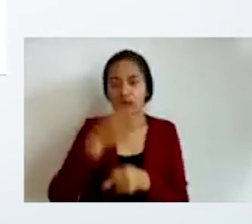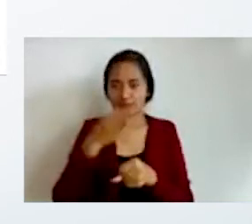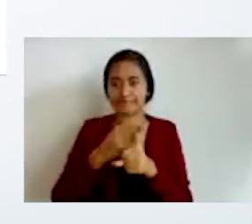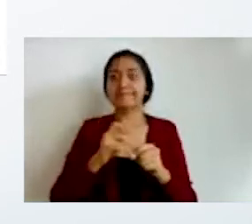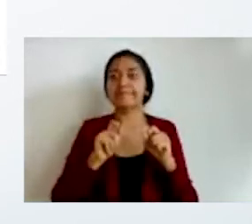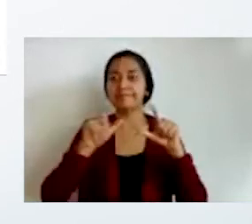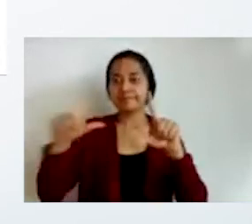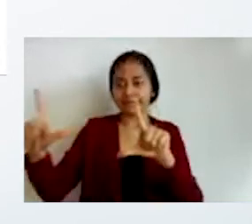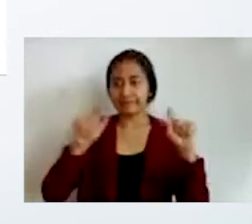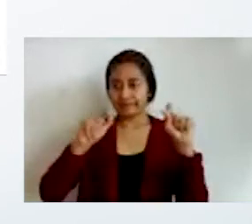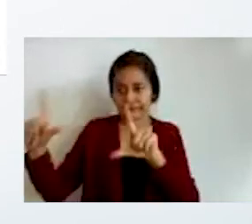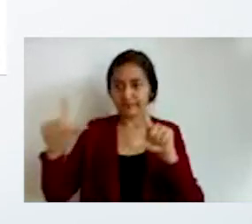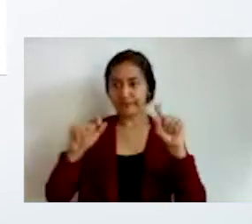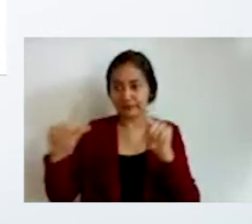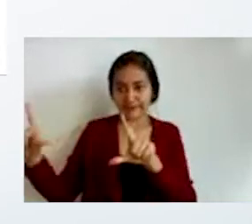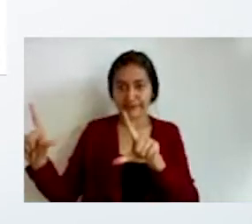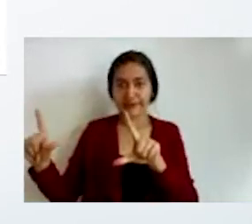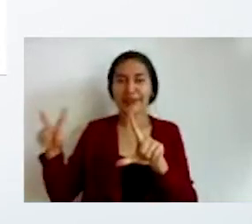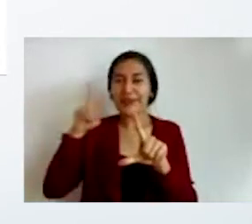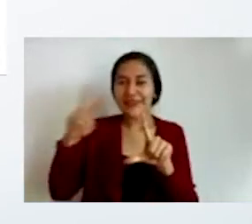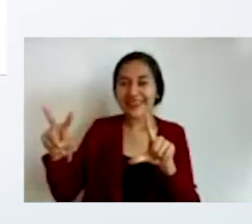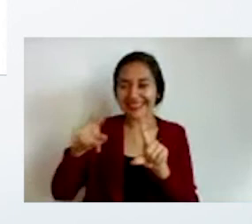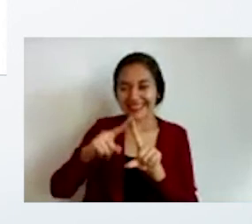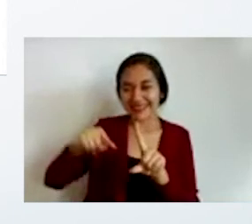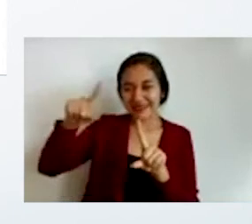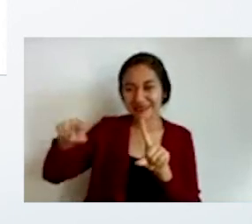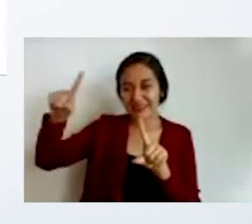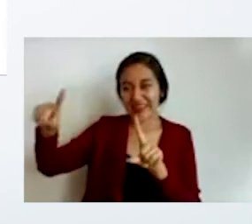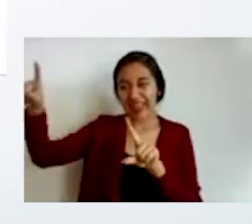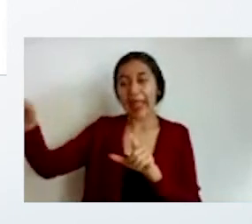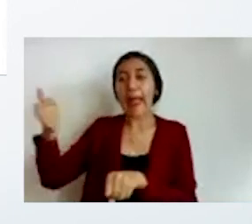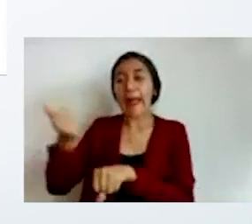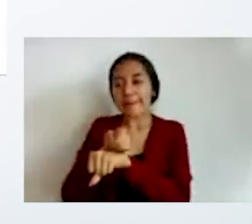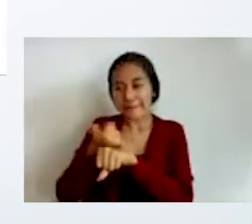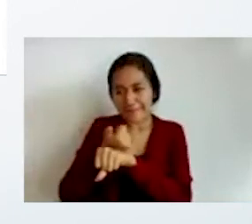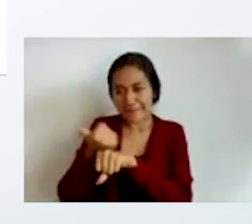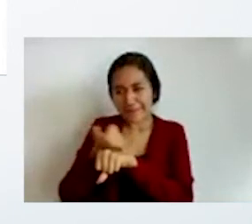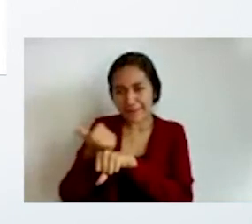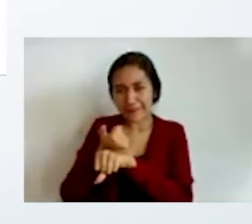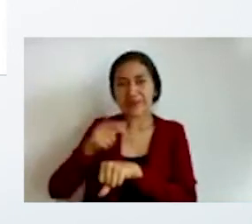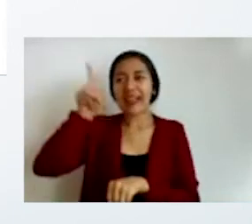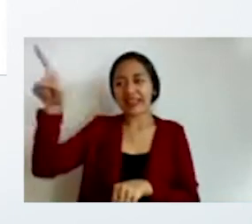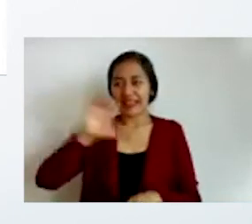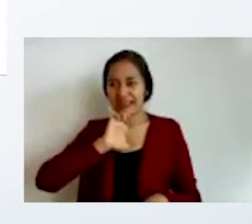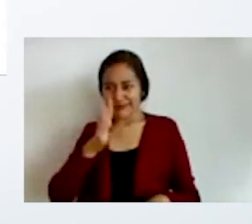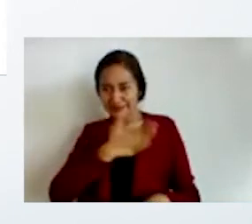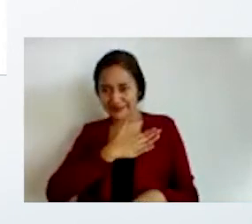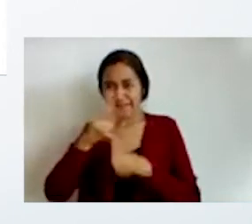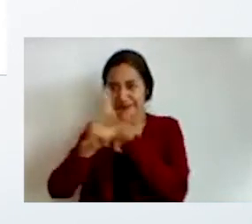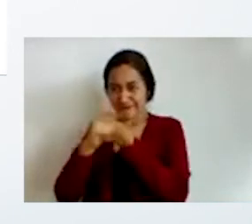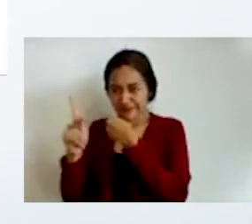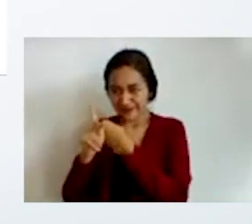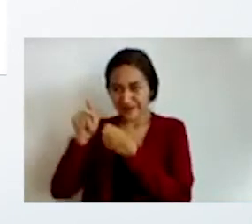Miren, en la gráfica, las barras amarillas de arriba nos representan la situación de España y las de abajo la de